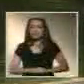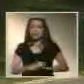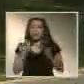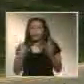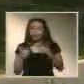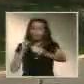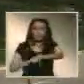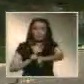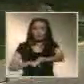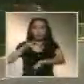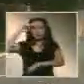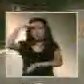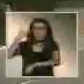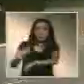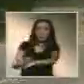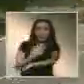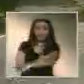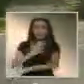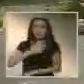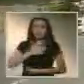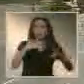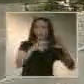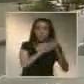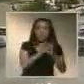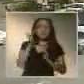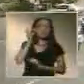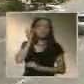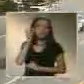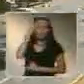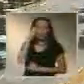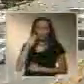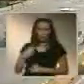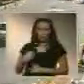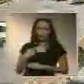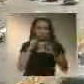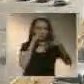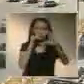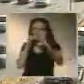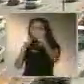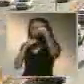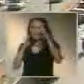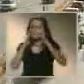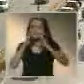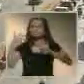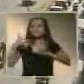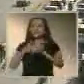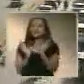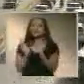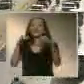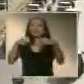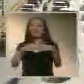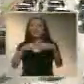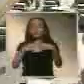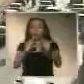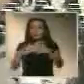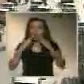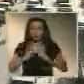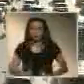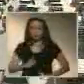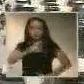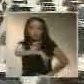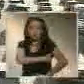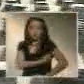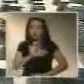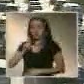hora. Recordemos que más temprano mi compañera Alexandra Rubín se encontraba cubriendo la información relativa al grupo de estudiantes de la Universidad Central de Venezuela